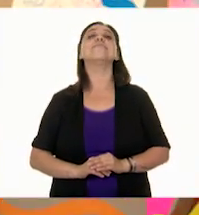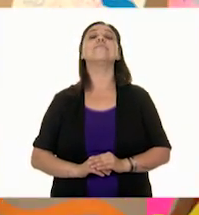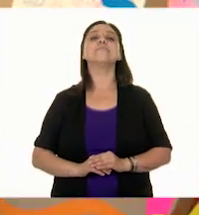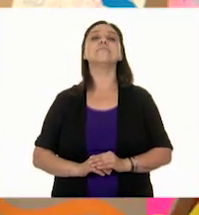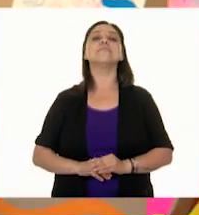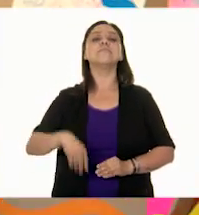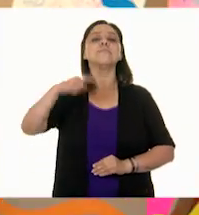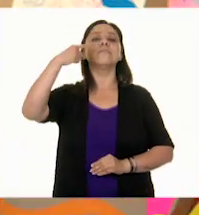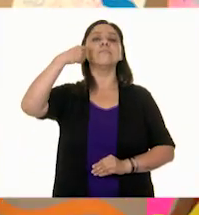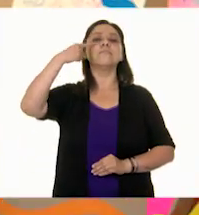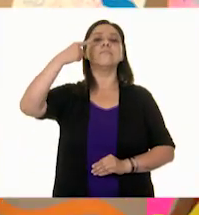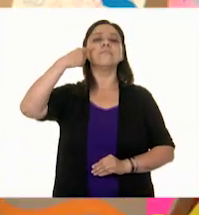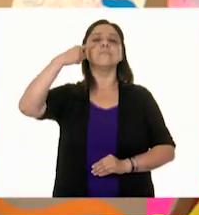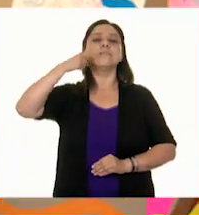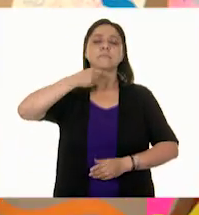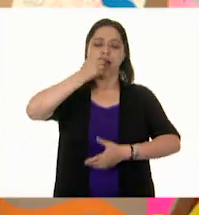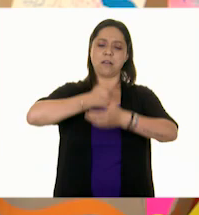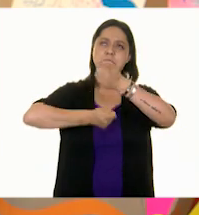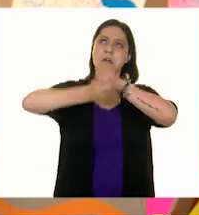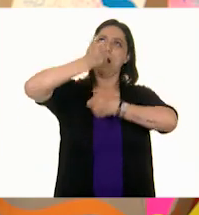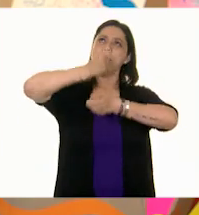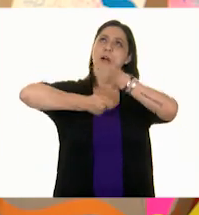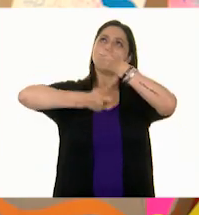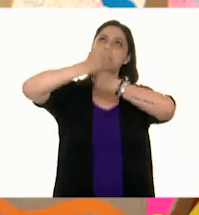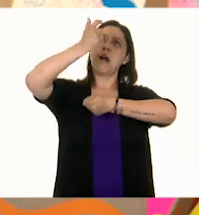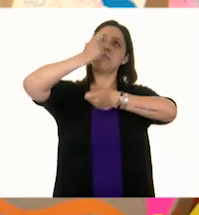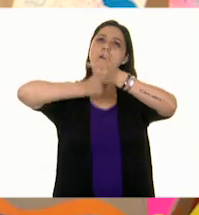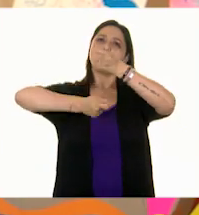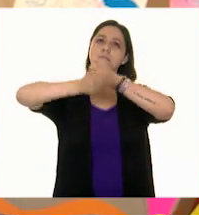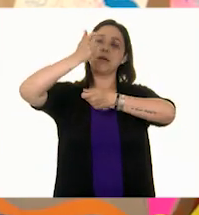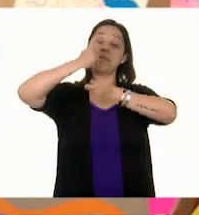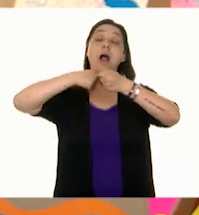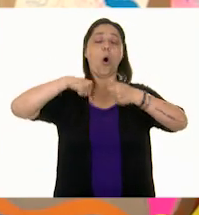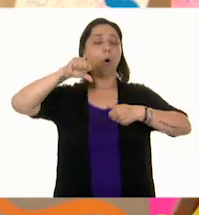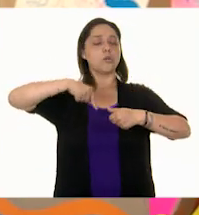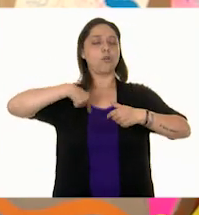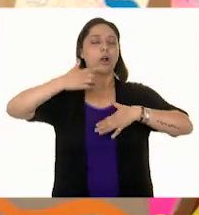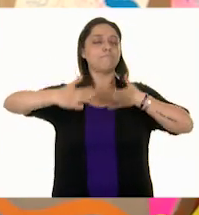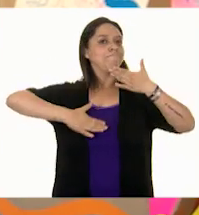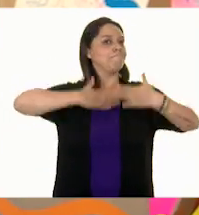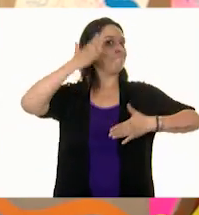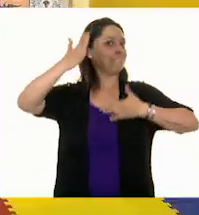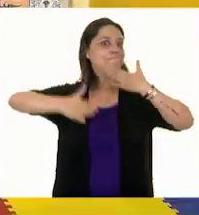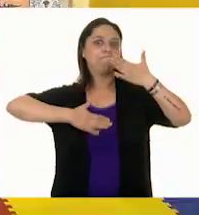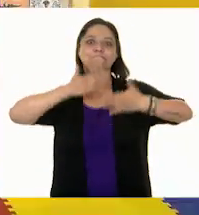¡Eleven las anclas! ¡Oh, me he divertido mucho hoy!